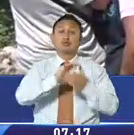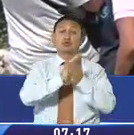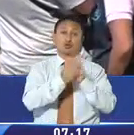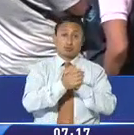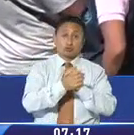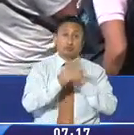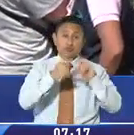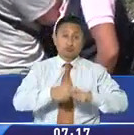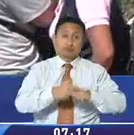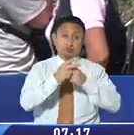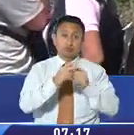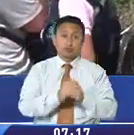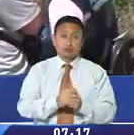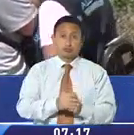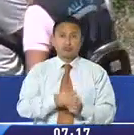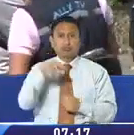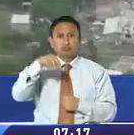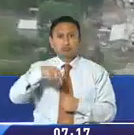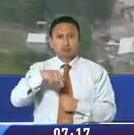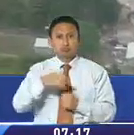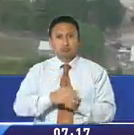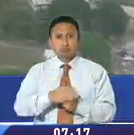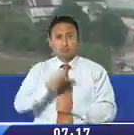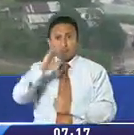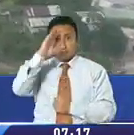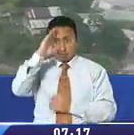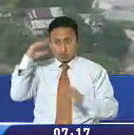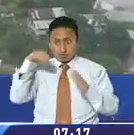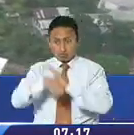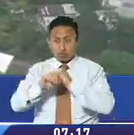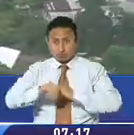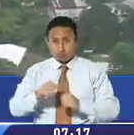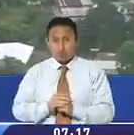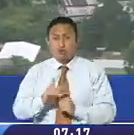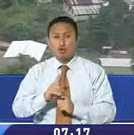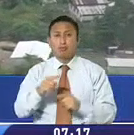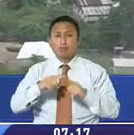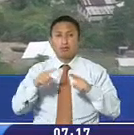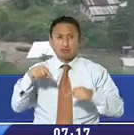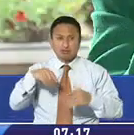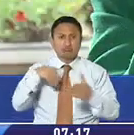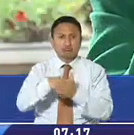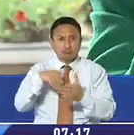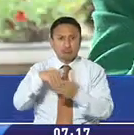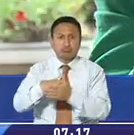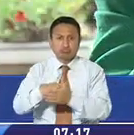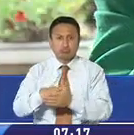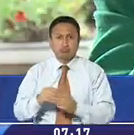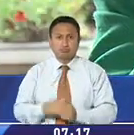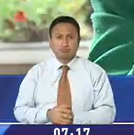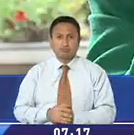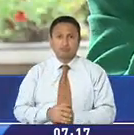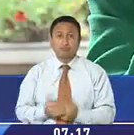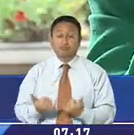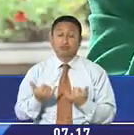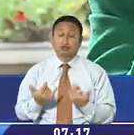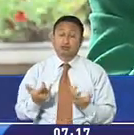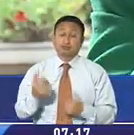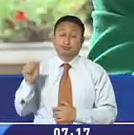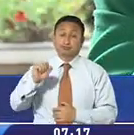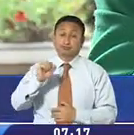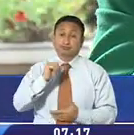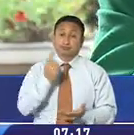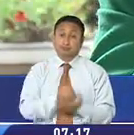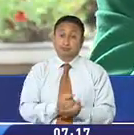que jamás hubo demora en la intervención, pero sí lamentó trabas para la ejecución del mismo. En este caso, desgraciadamente,